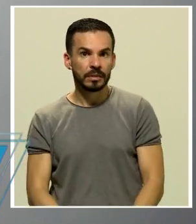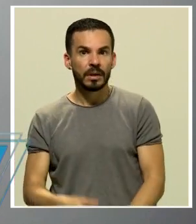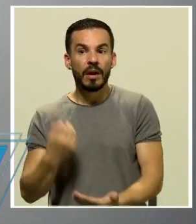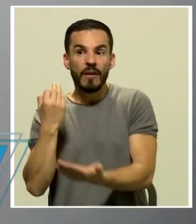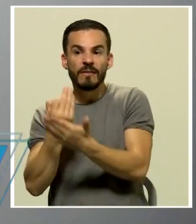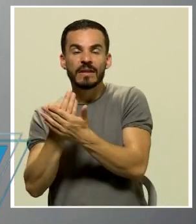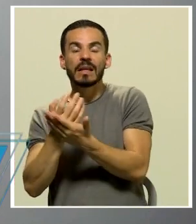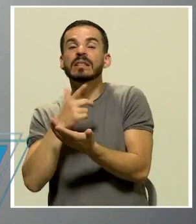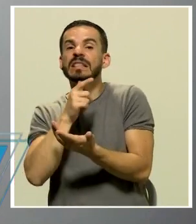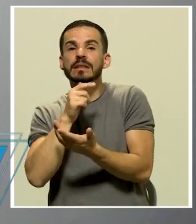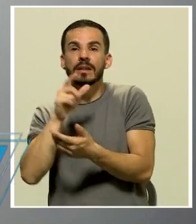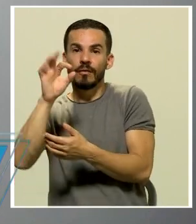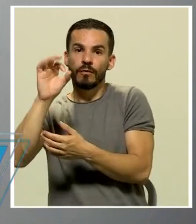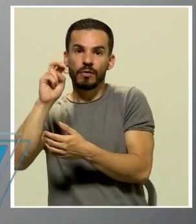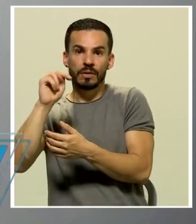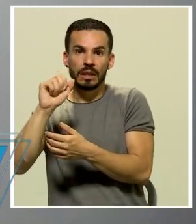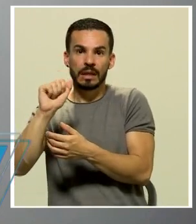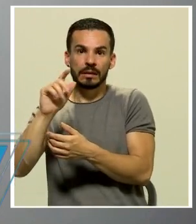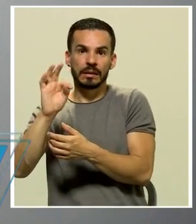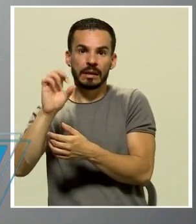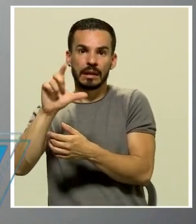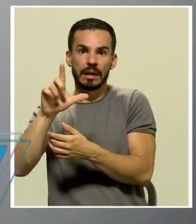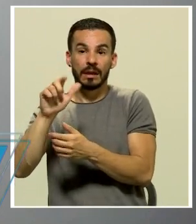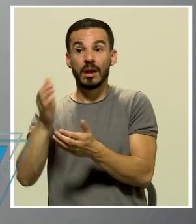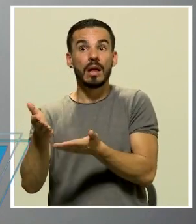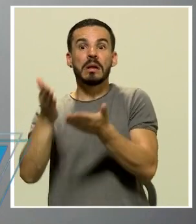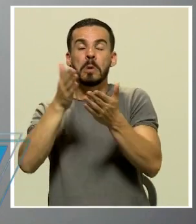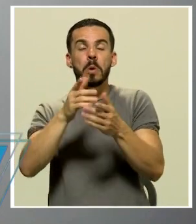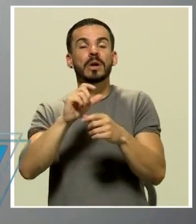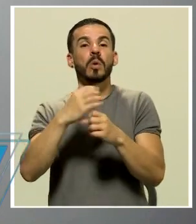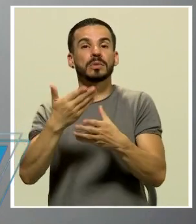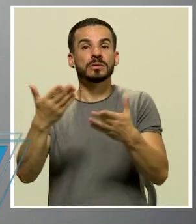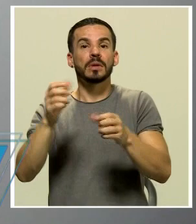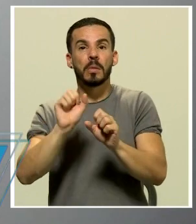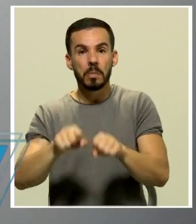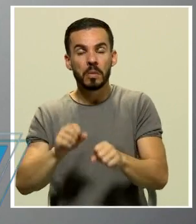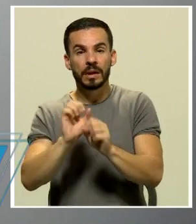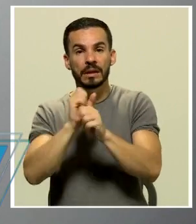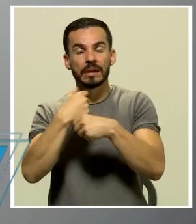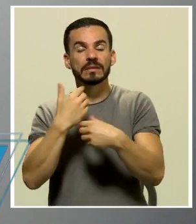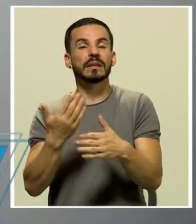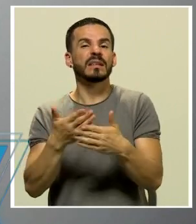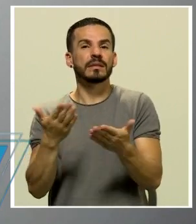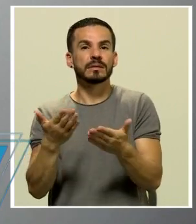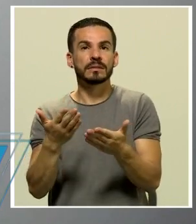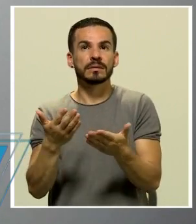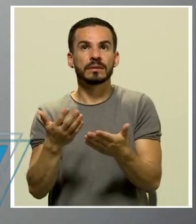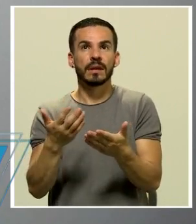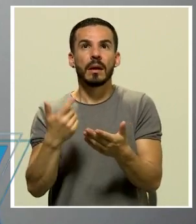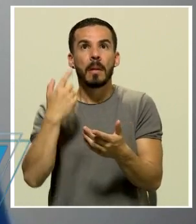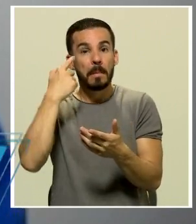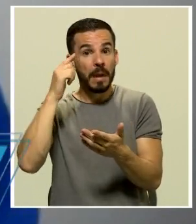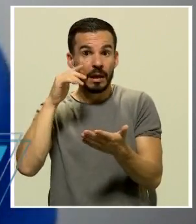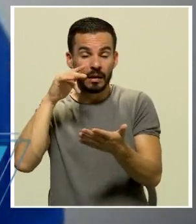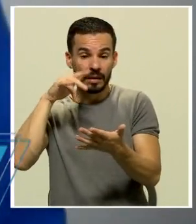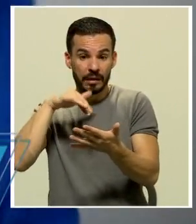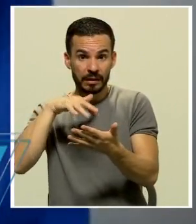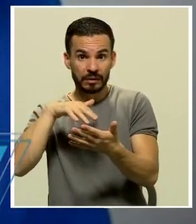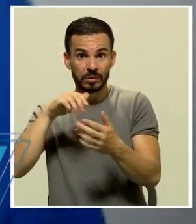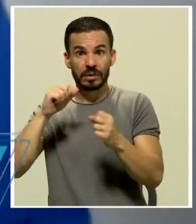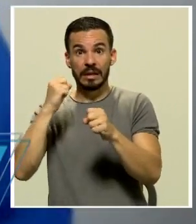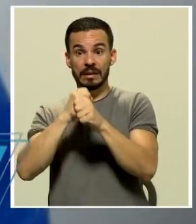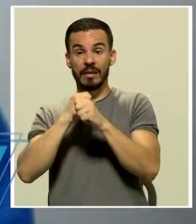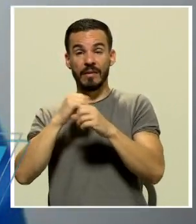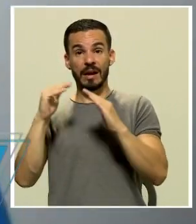financiado por Fonatel. Y la otra que se puede hacer es que para estudiar y